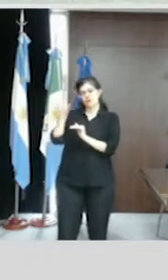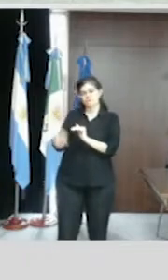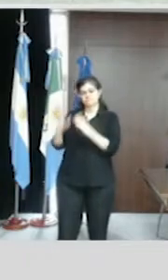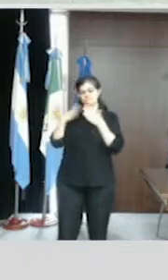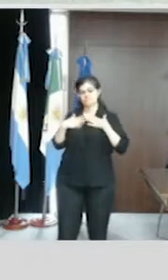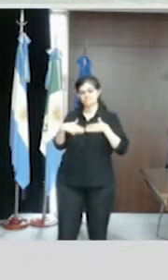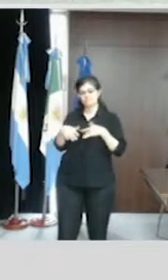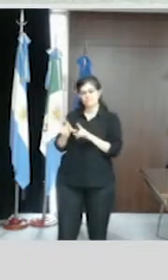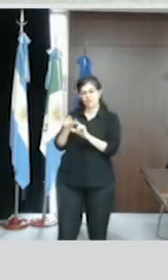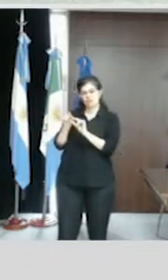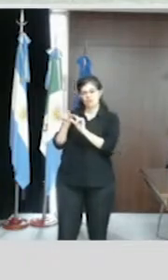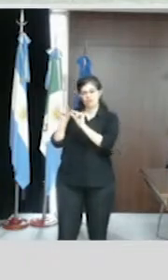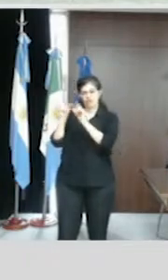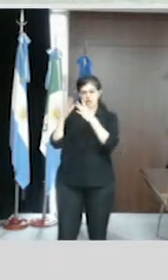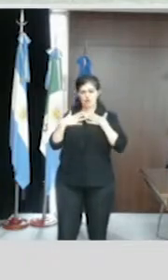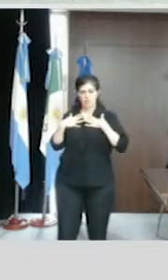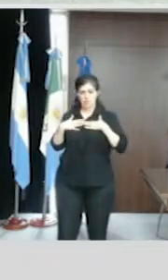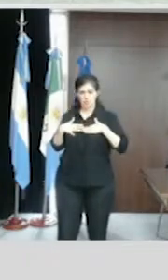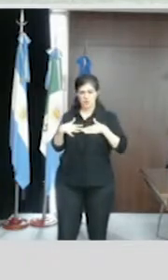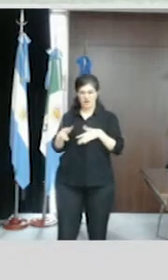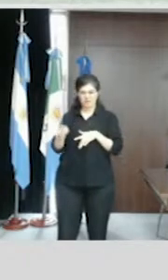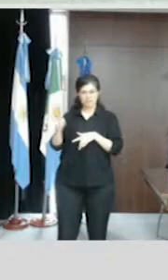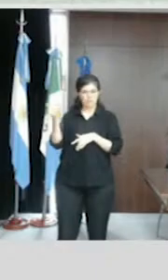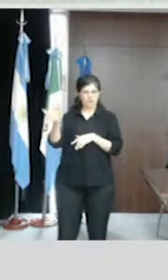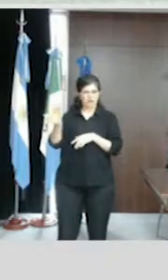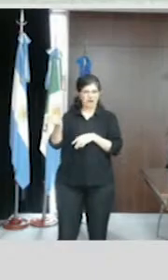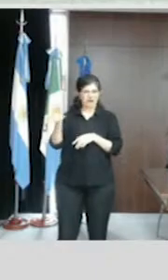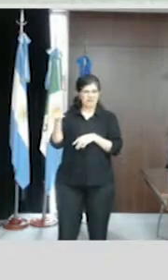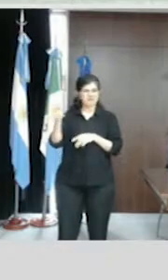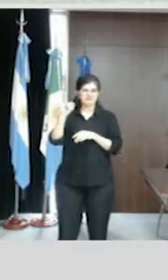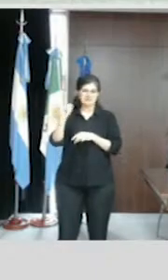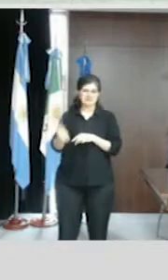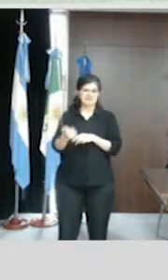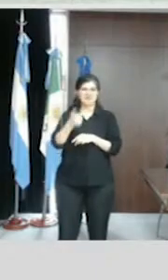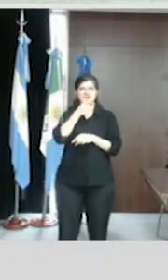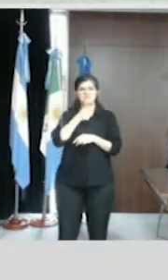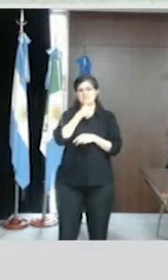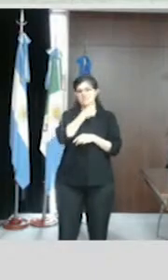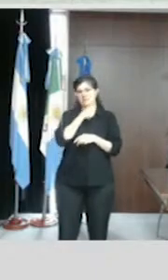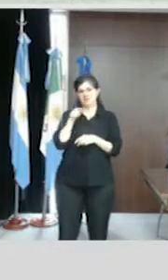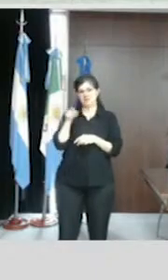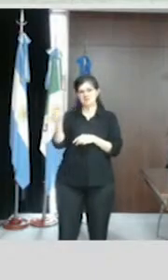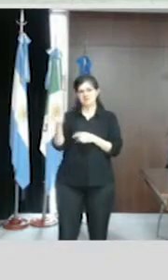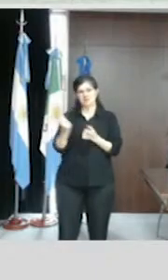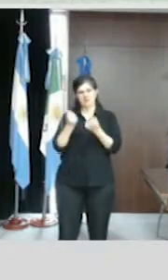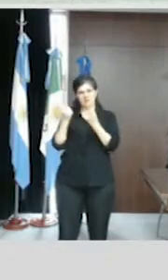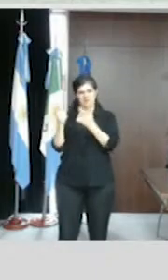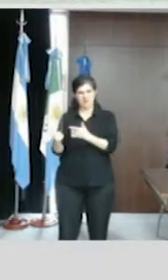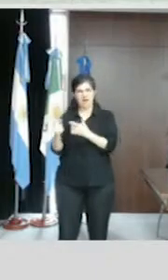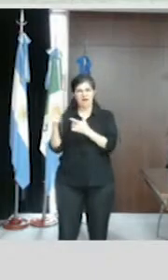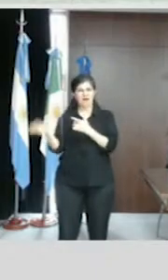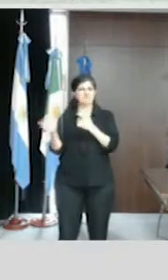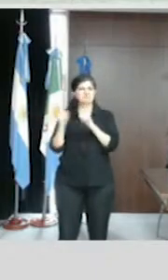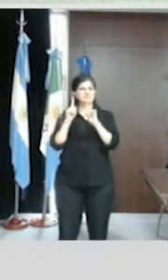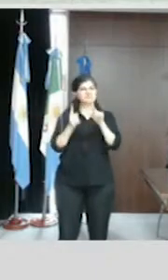dolor corporal, ¿sí? Entonces comienzo con opioides débiles y un corte en 7 que empiezo